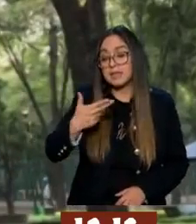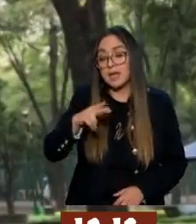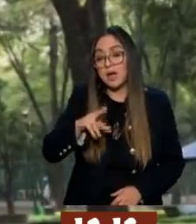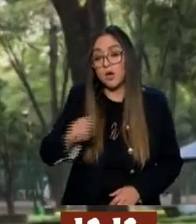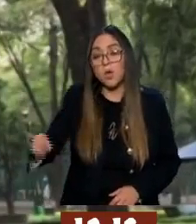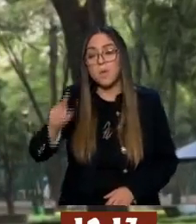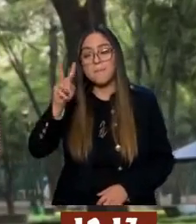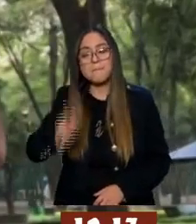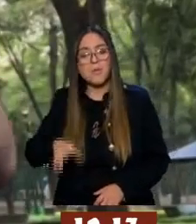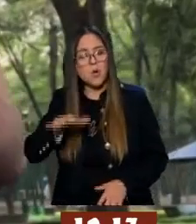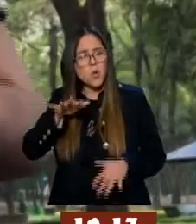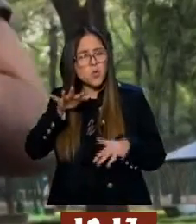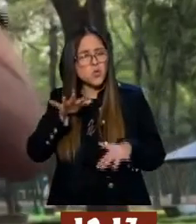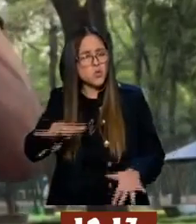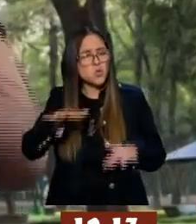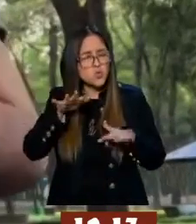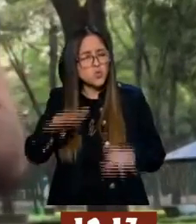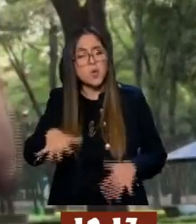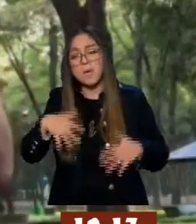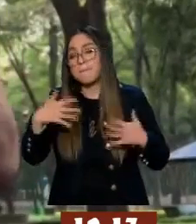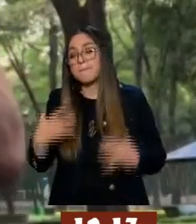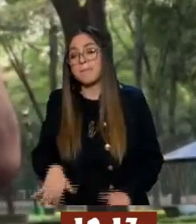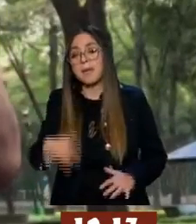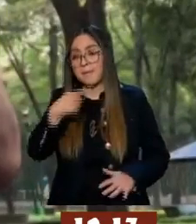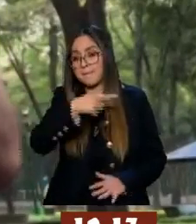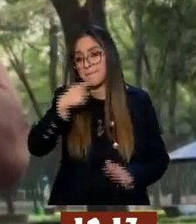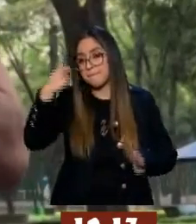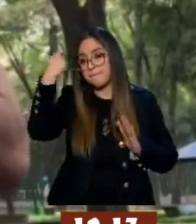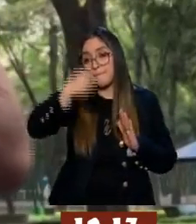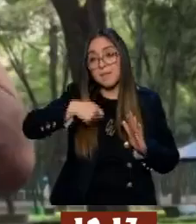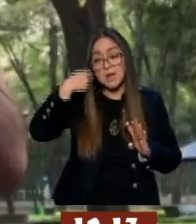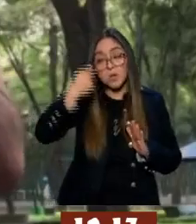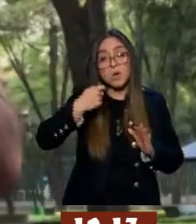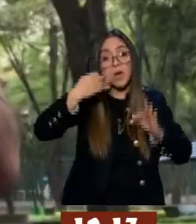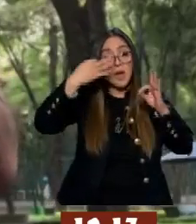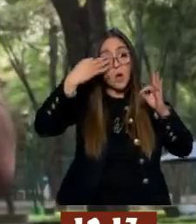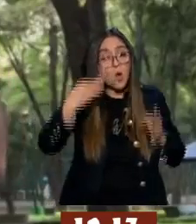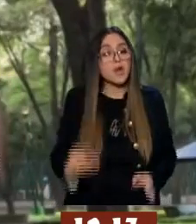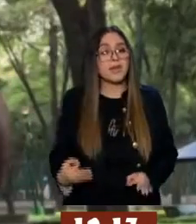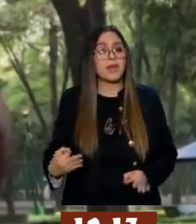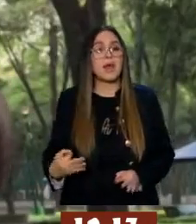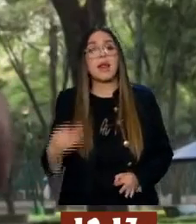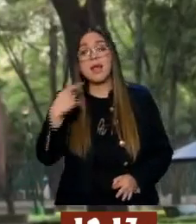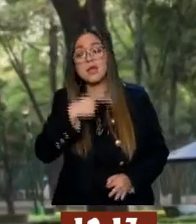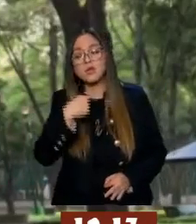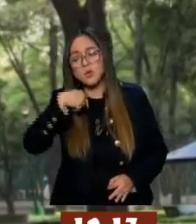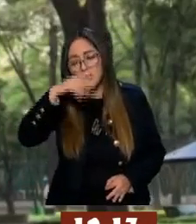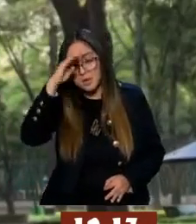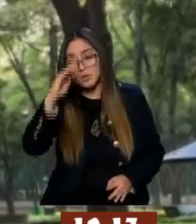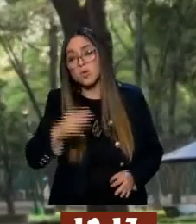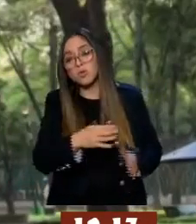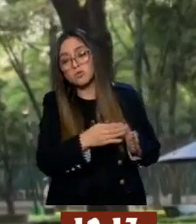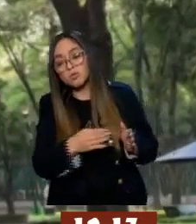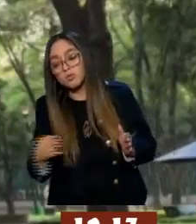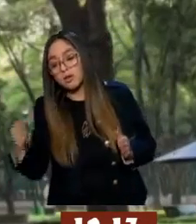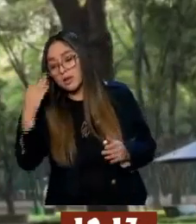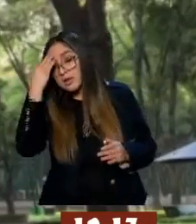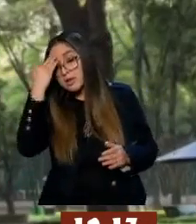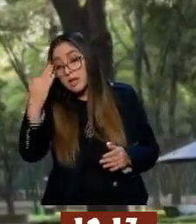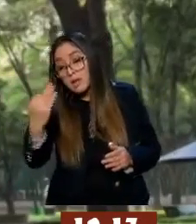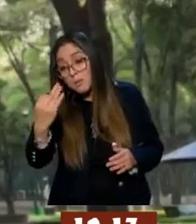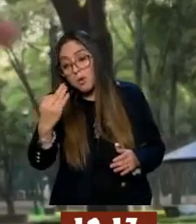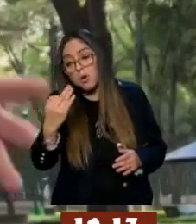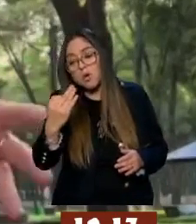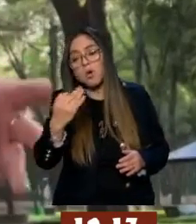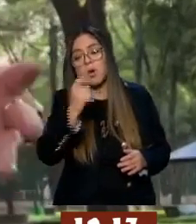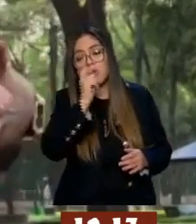ahora sí que qué bárbaro. Sí, es una película muy, muy original, de lo mejorcito que yo he visto. Si bien